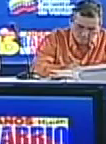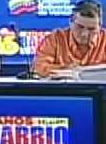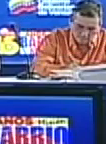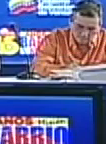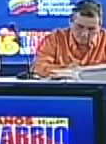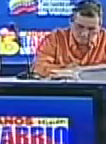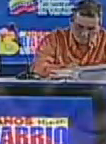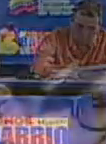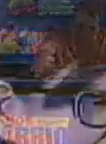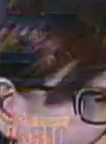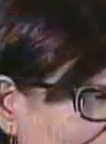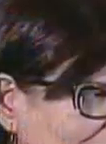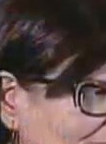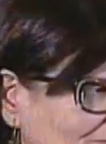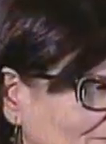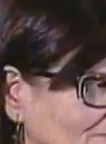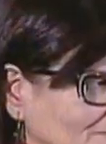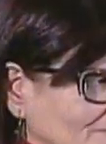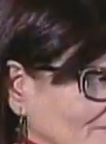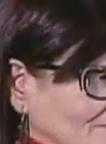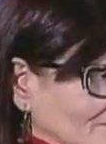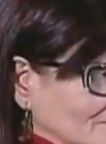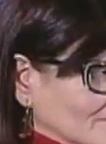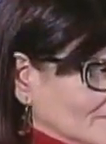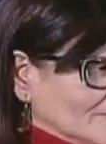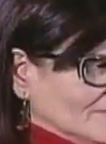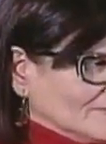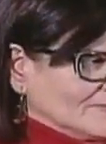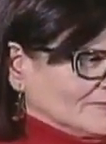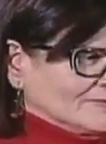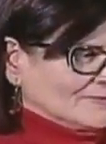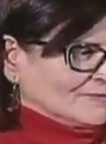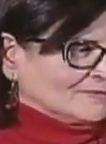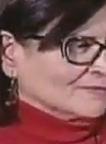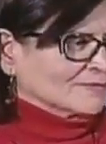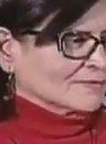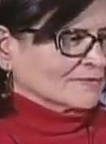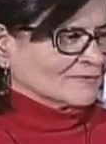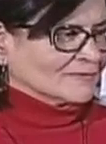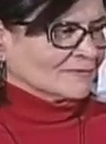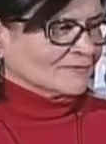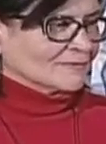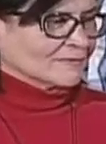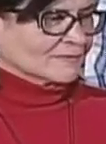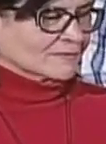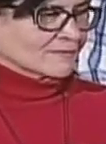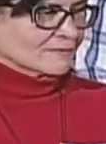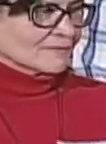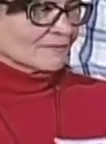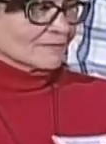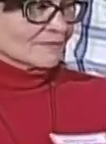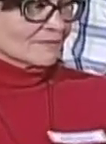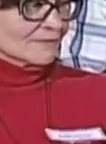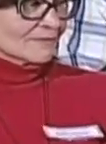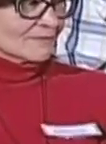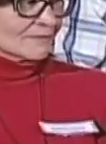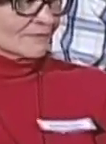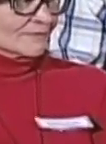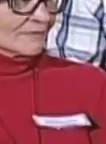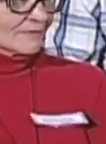revolucionaria, que llevan al hogar, que llevan a los consultorios médicos, que llevan a